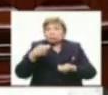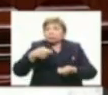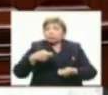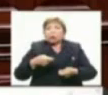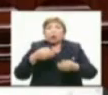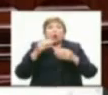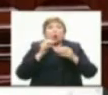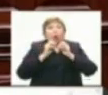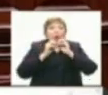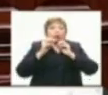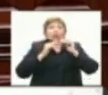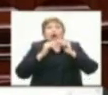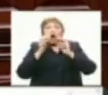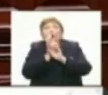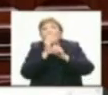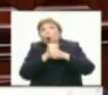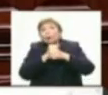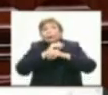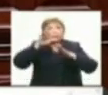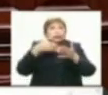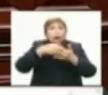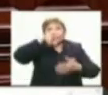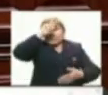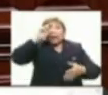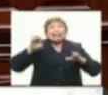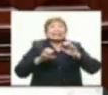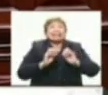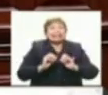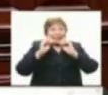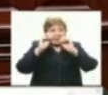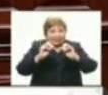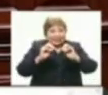o construir obras en todo el país. Para ello, se asignará